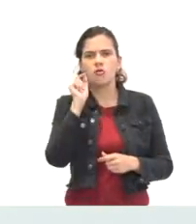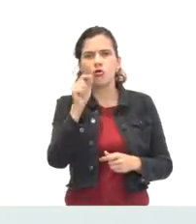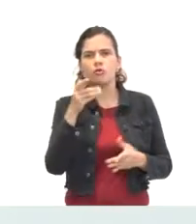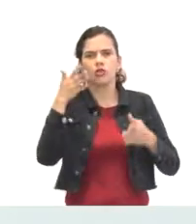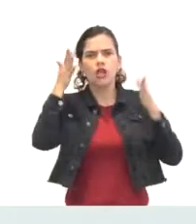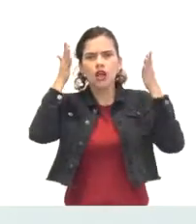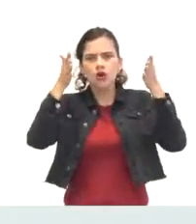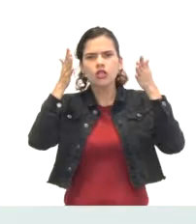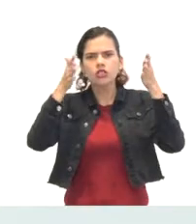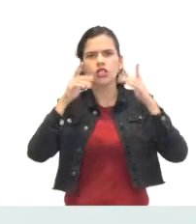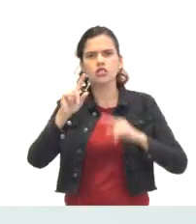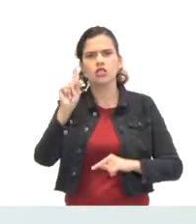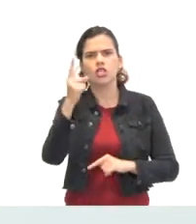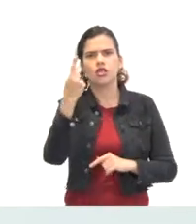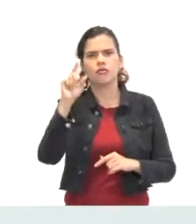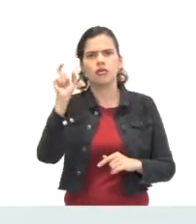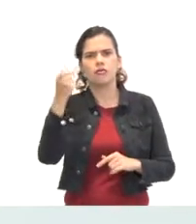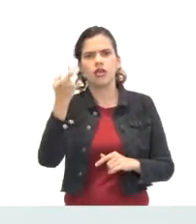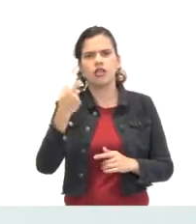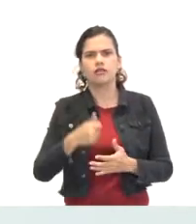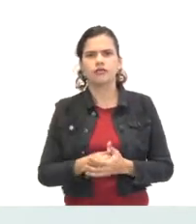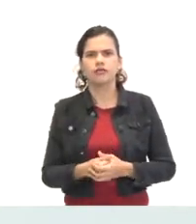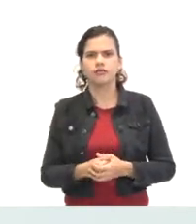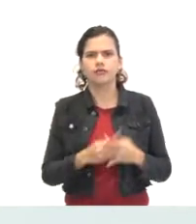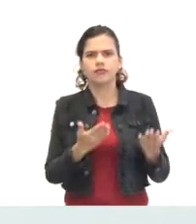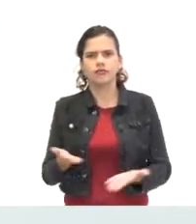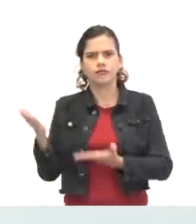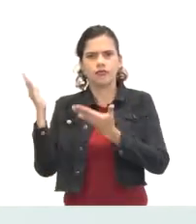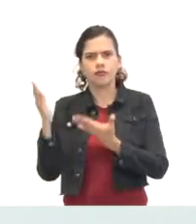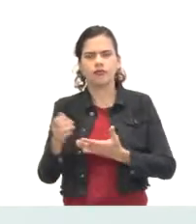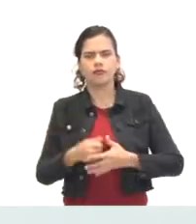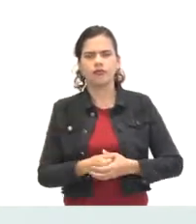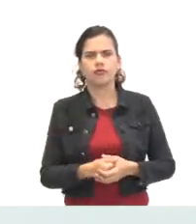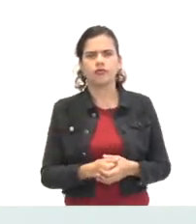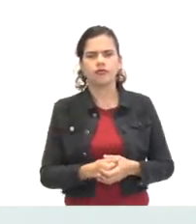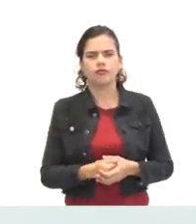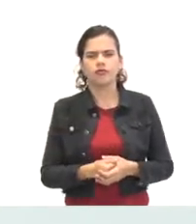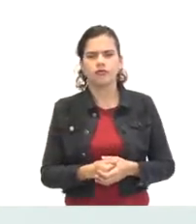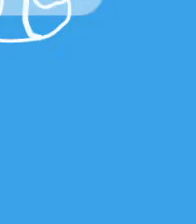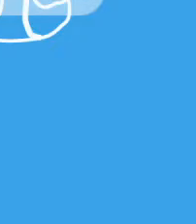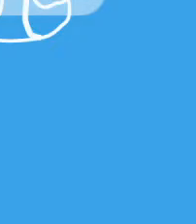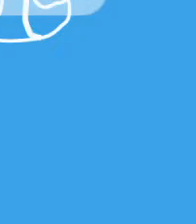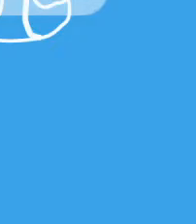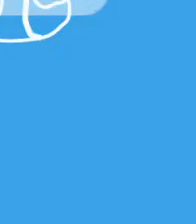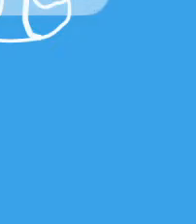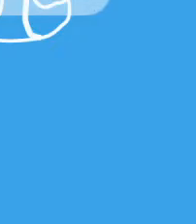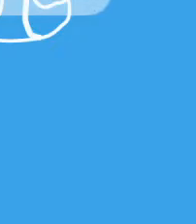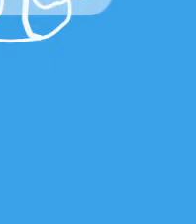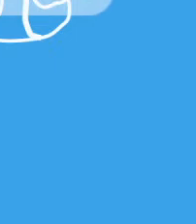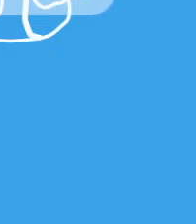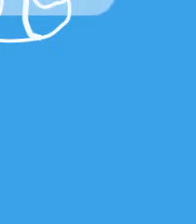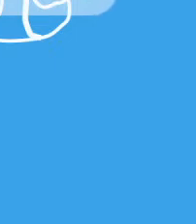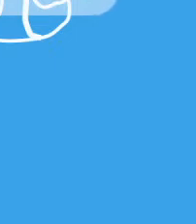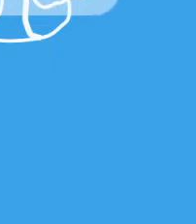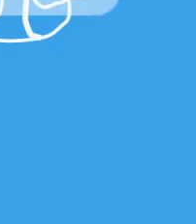las orientaciones y adaptaciones curriculares de la etapa primaria. ¡Sean bienvenidos!